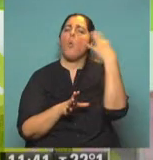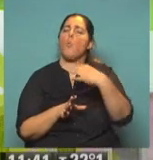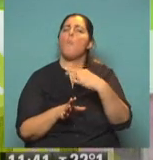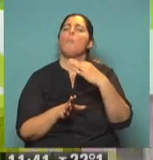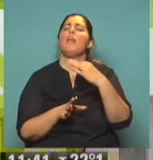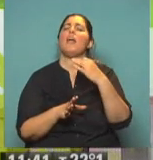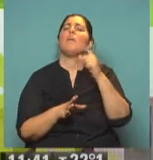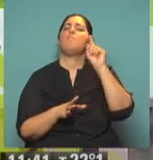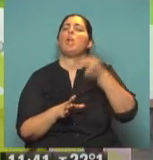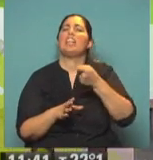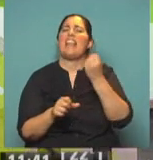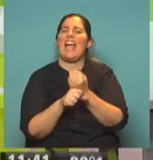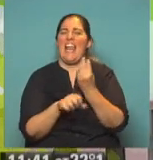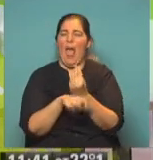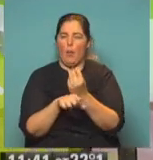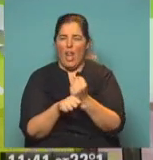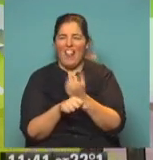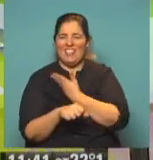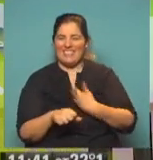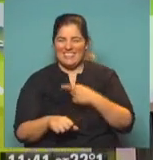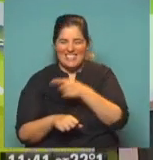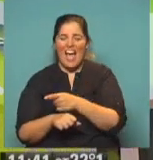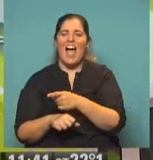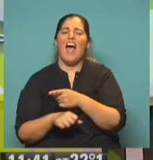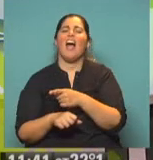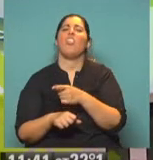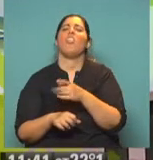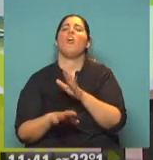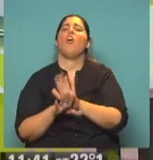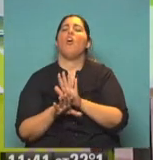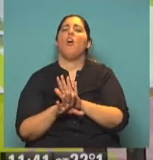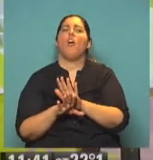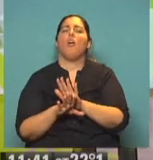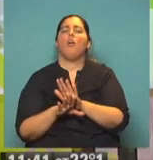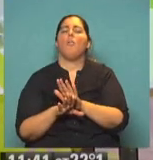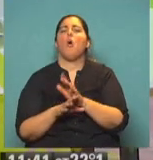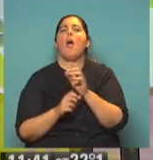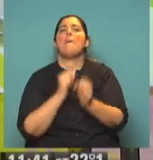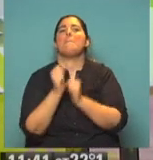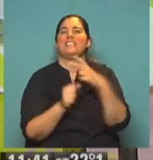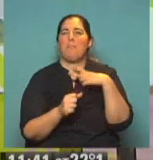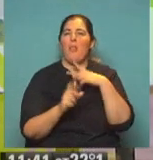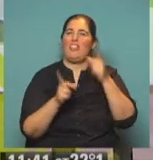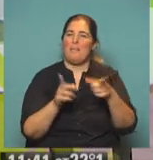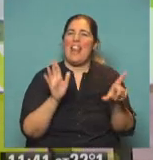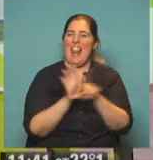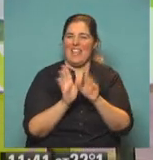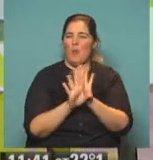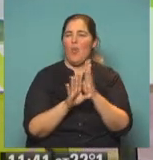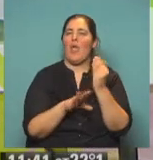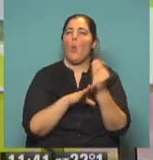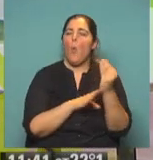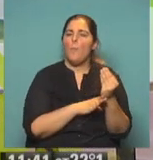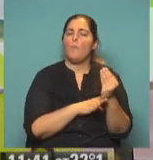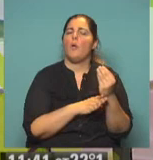laboral en el Estado, pero pasar a discutir una ley de cupo laboral en las empresas. Nos encontramos con que la gente